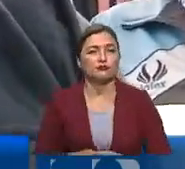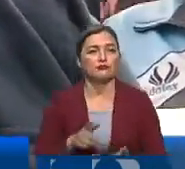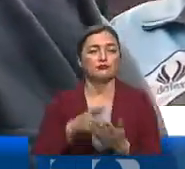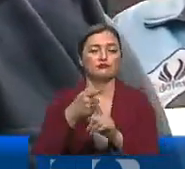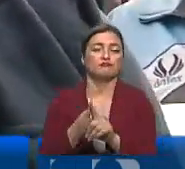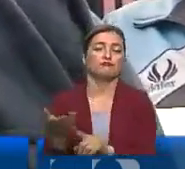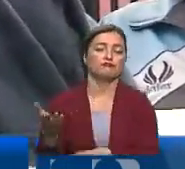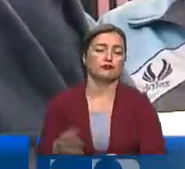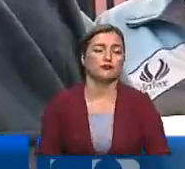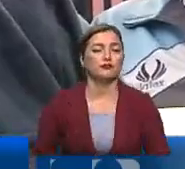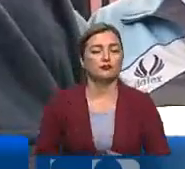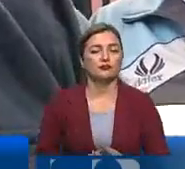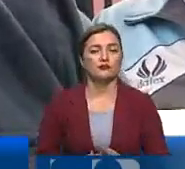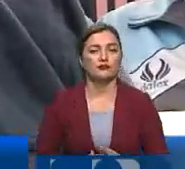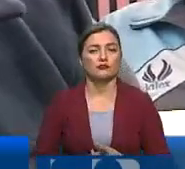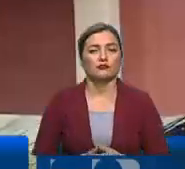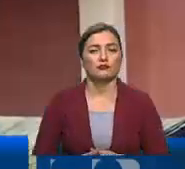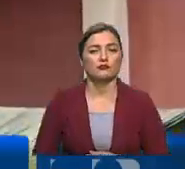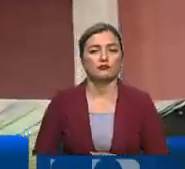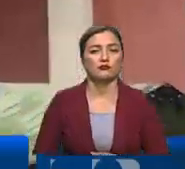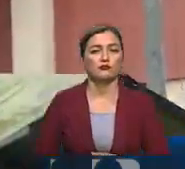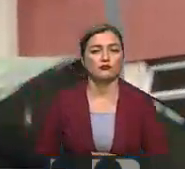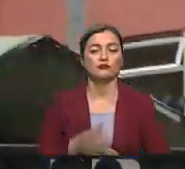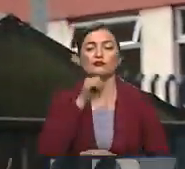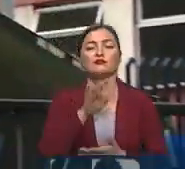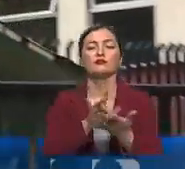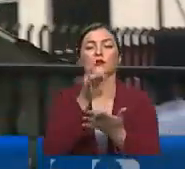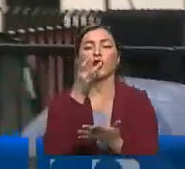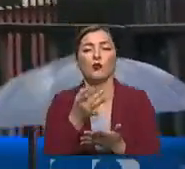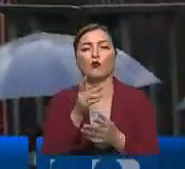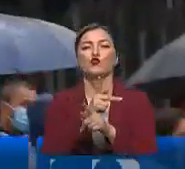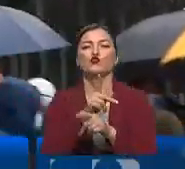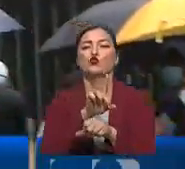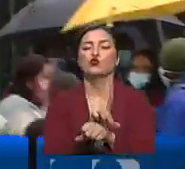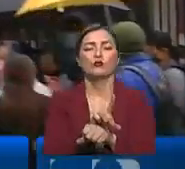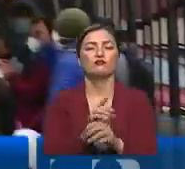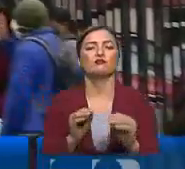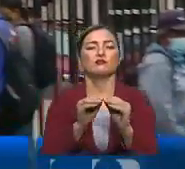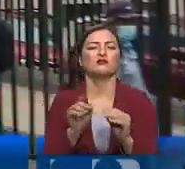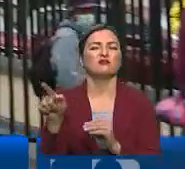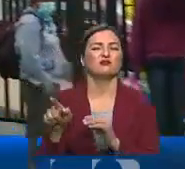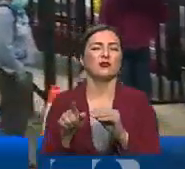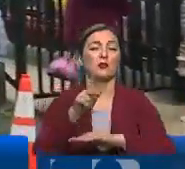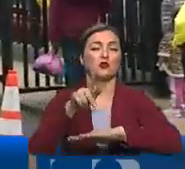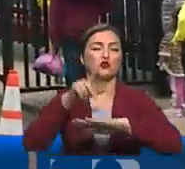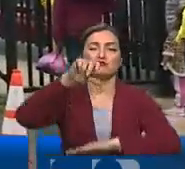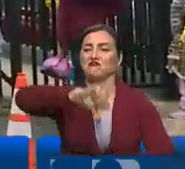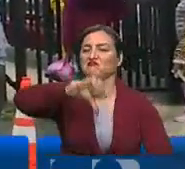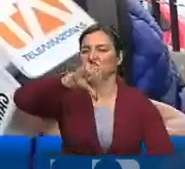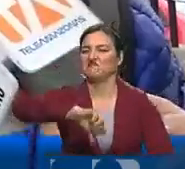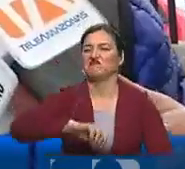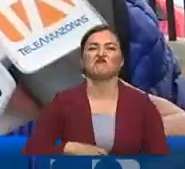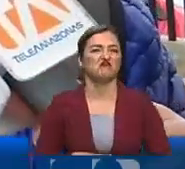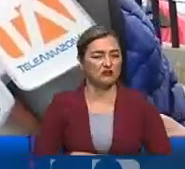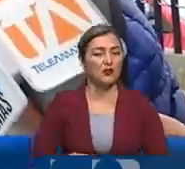rentar para poder pasar las noches. Pero a la falta de medicamentos e insumos médicos se suma lo que califican como mala práctica médica.